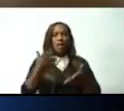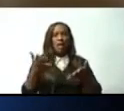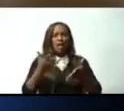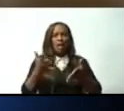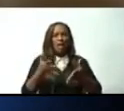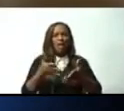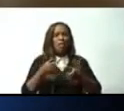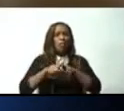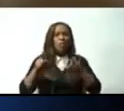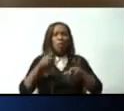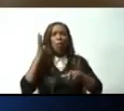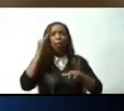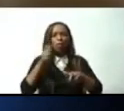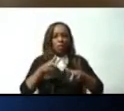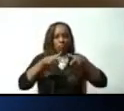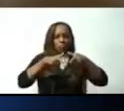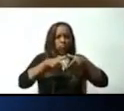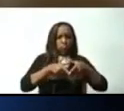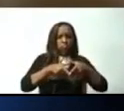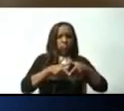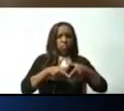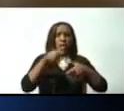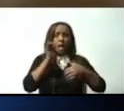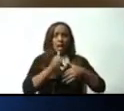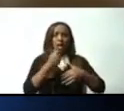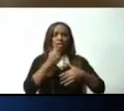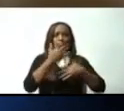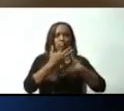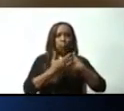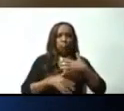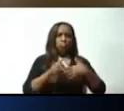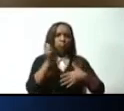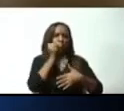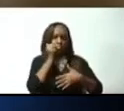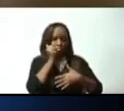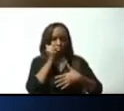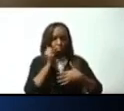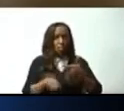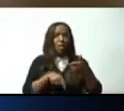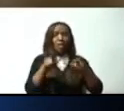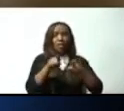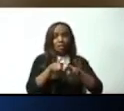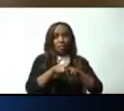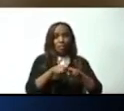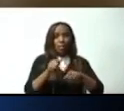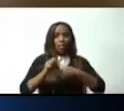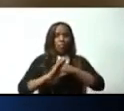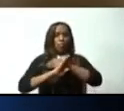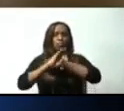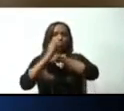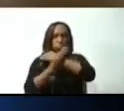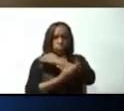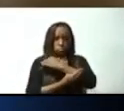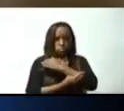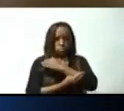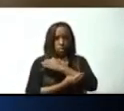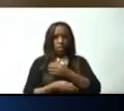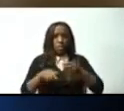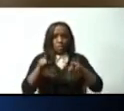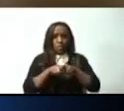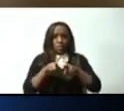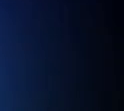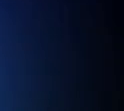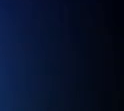quedamos en estado de preñez. Nuestras glándulas mamarias producen leche para amamantar a nuestros